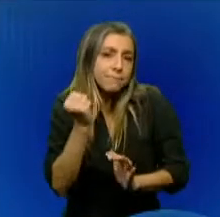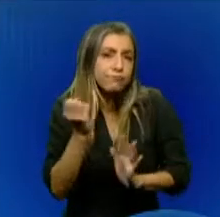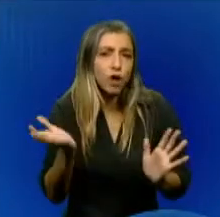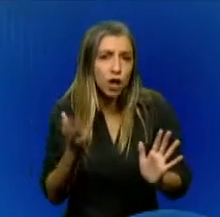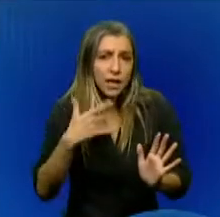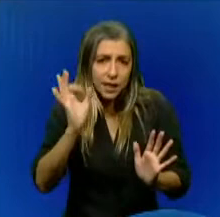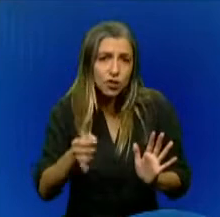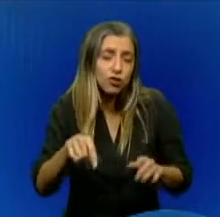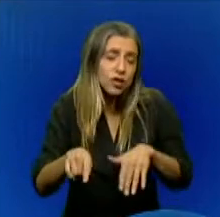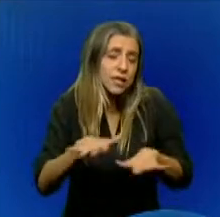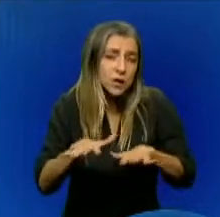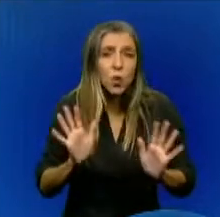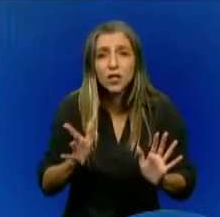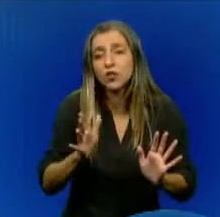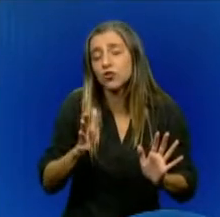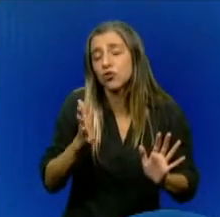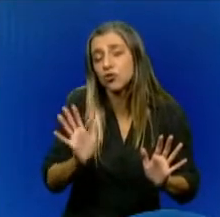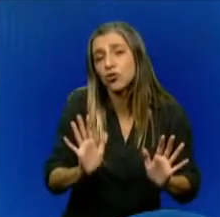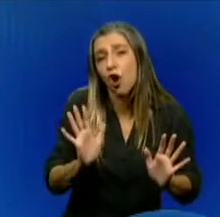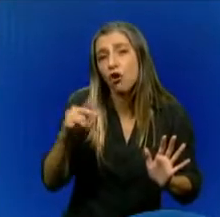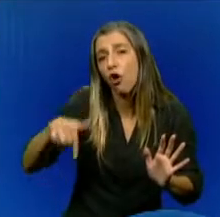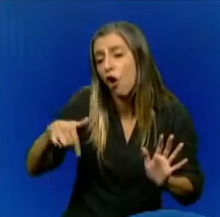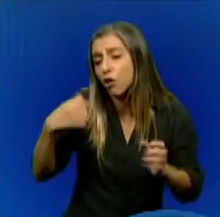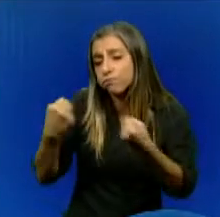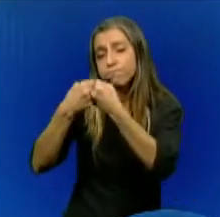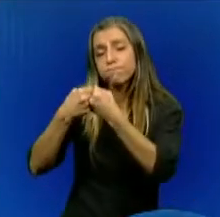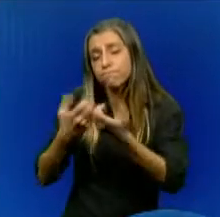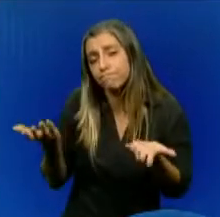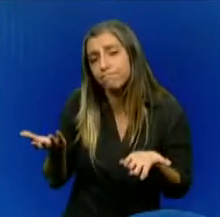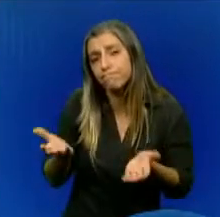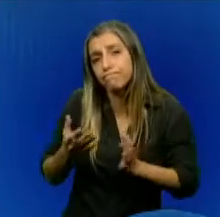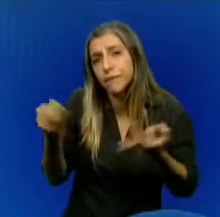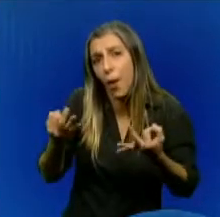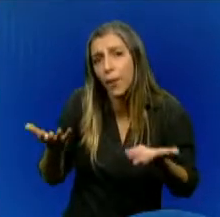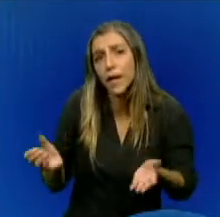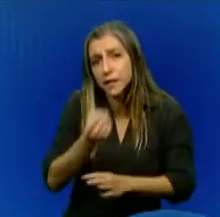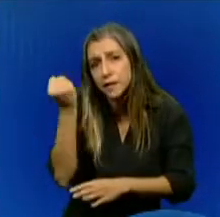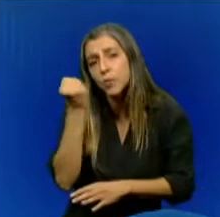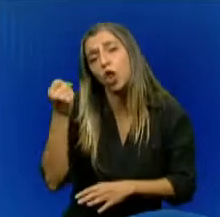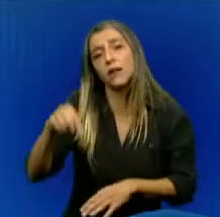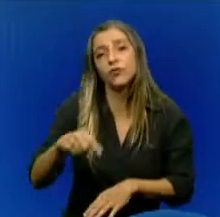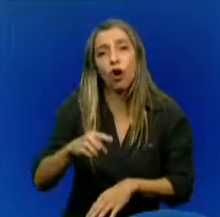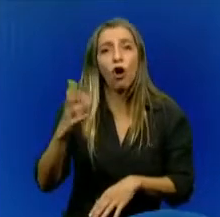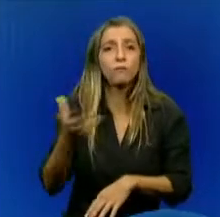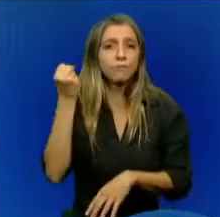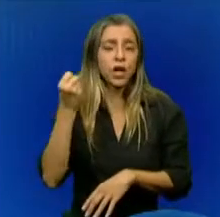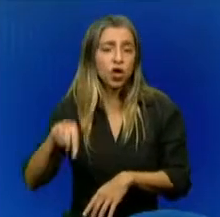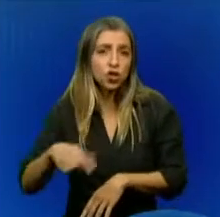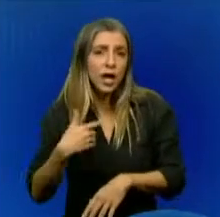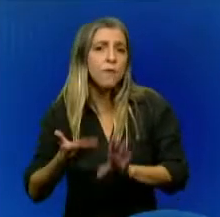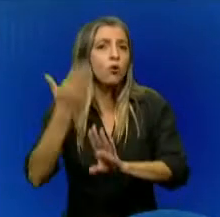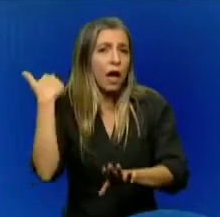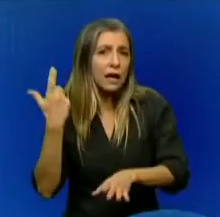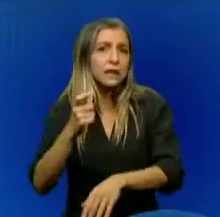COVID son buenas noticias. No han sido muchos los consensos. Algunos hay que destacarlos. Hemos sacado la ley de compra de vacunas